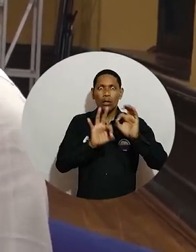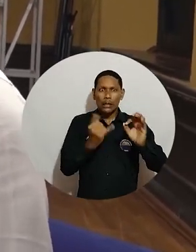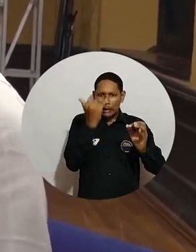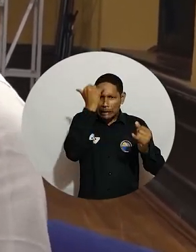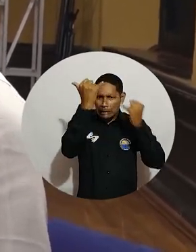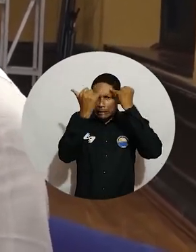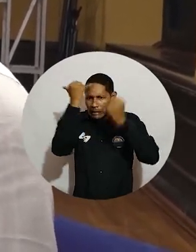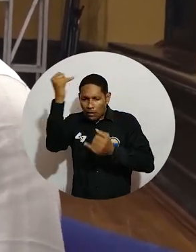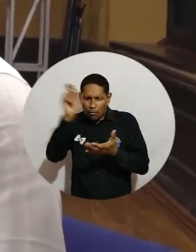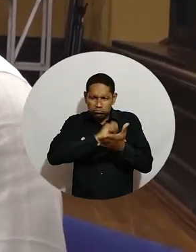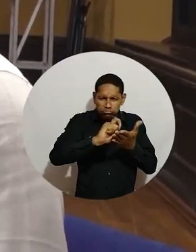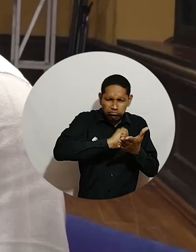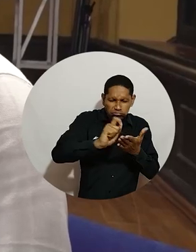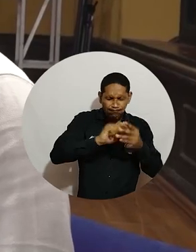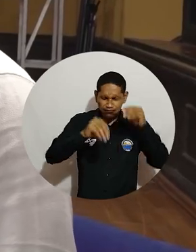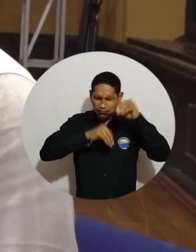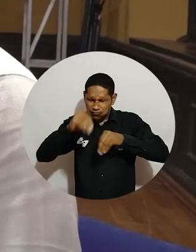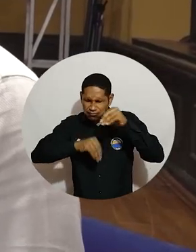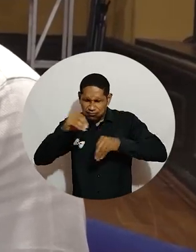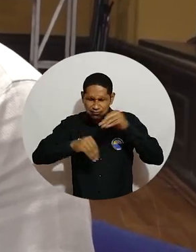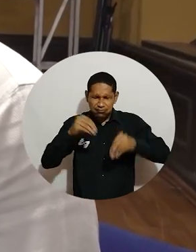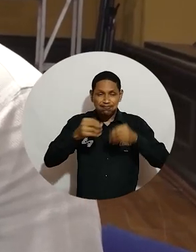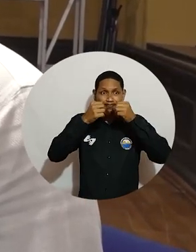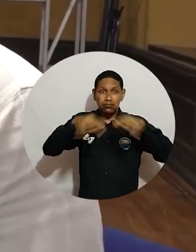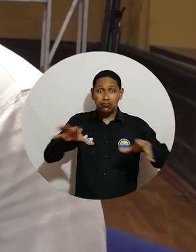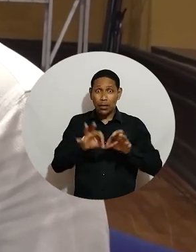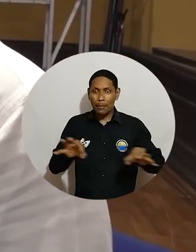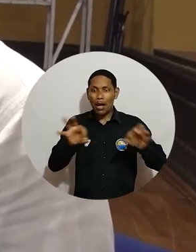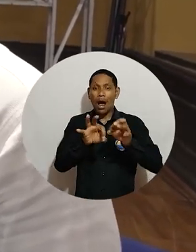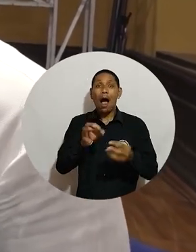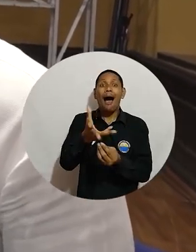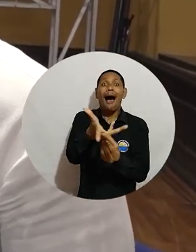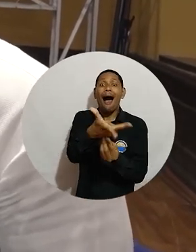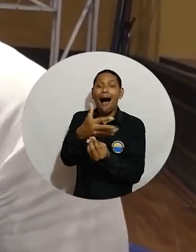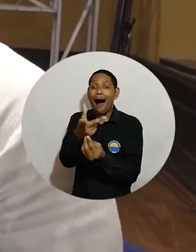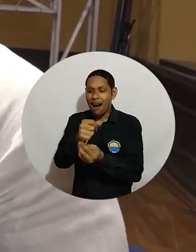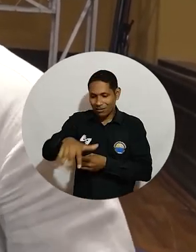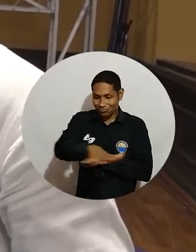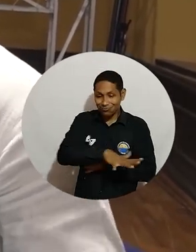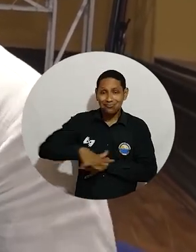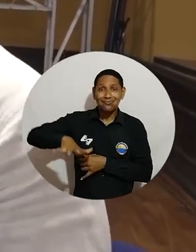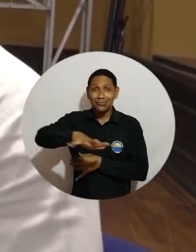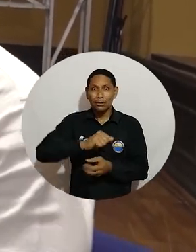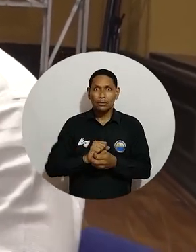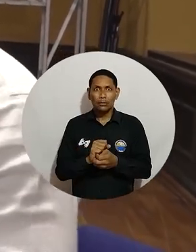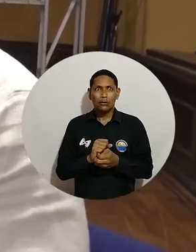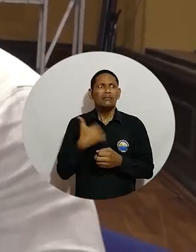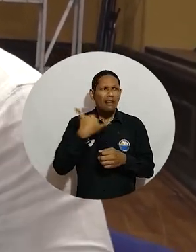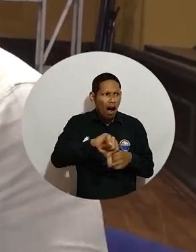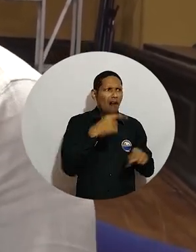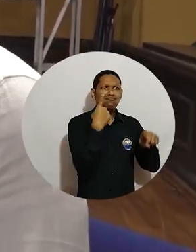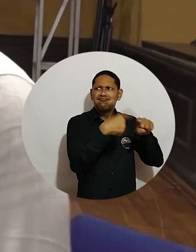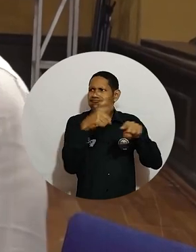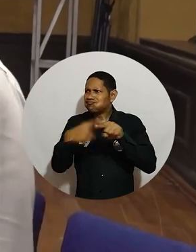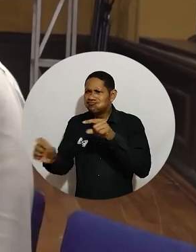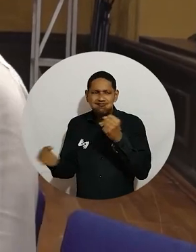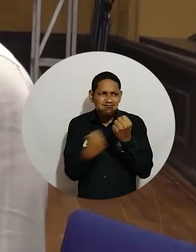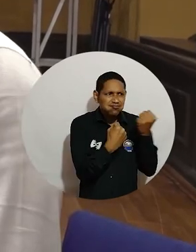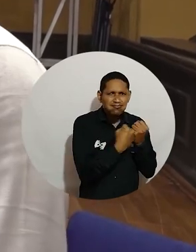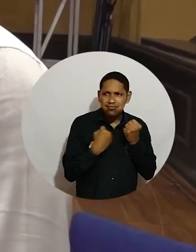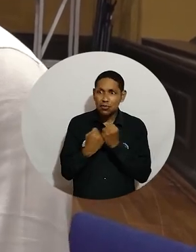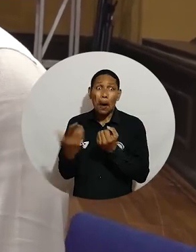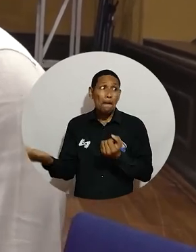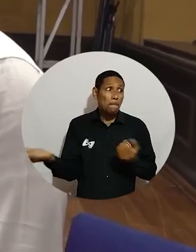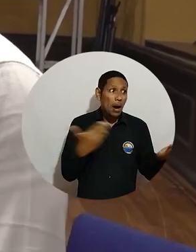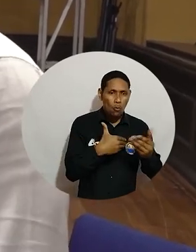creación artística y literaria, pero sobre todo también de poner en valor la artesanía territorial, porque vamos a traer, gracias a todos los aliados que tenemos,